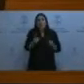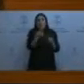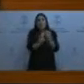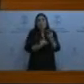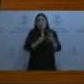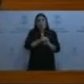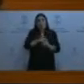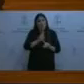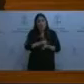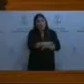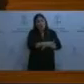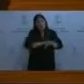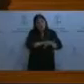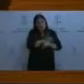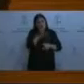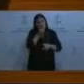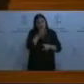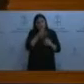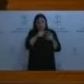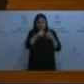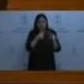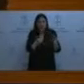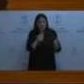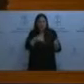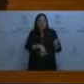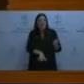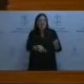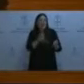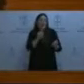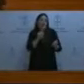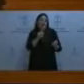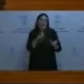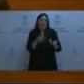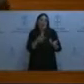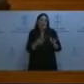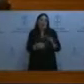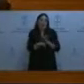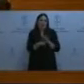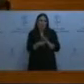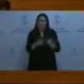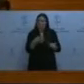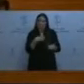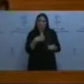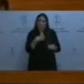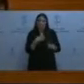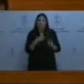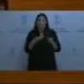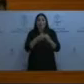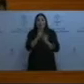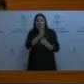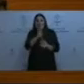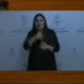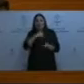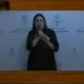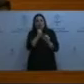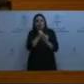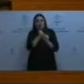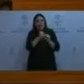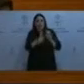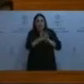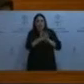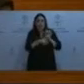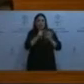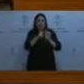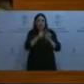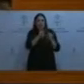del Gobierno regional socialista. Y entendemos que no pueden quedarse en el camino. Por eso, desde el Grupo Popular, seguiremos trabajando para atender las